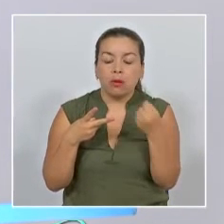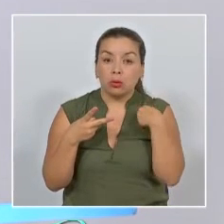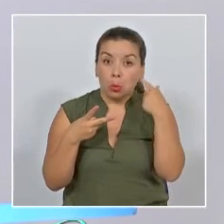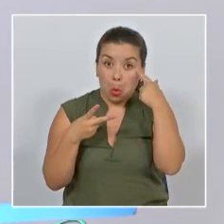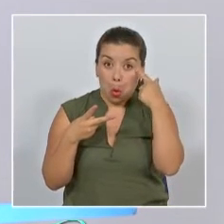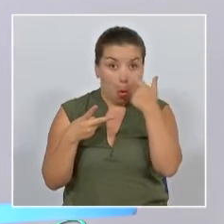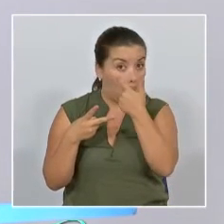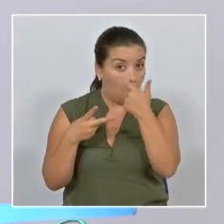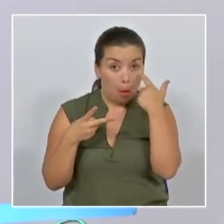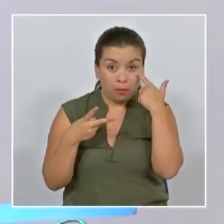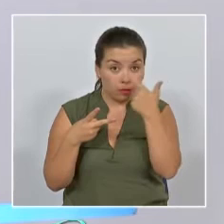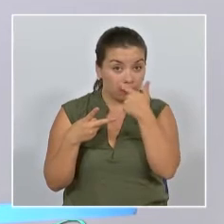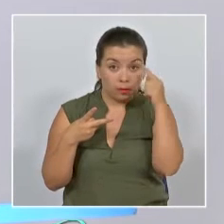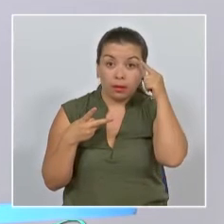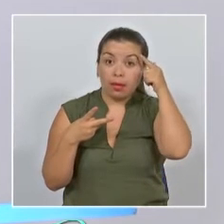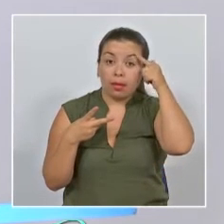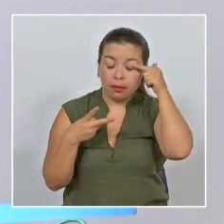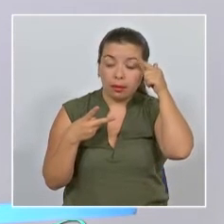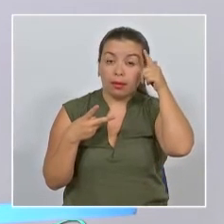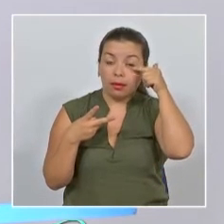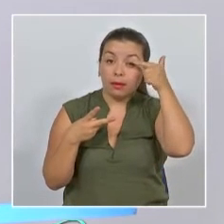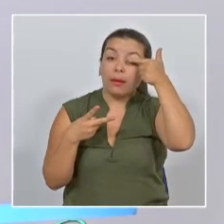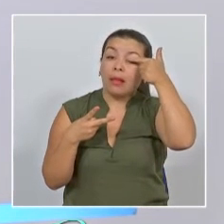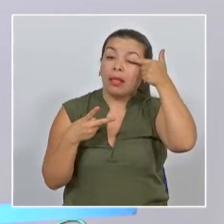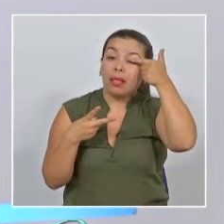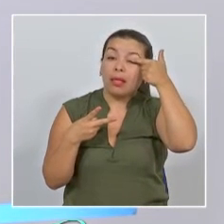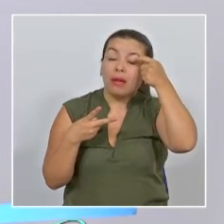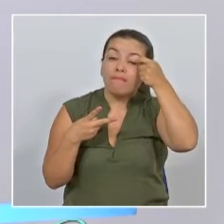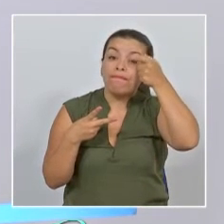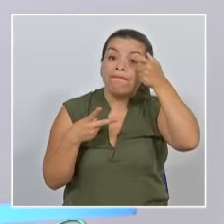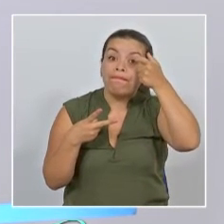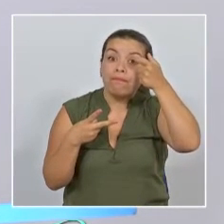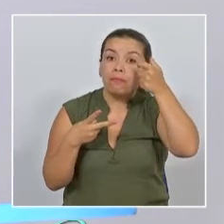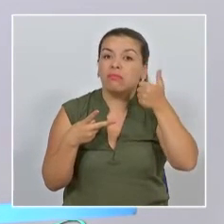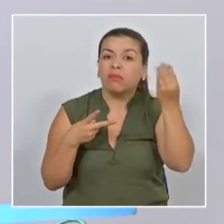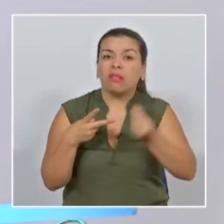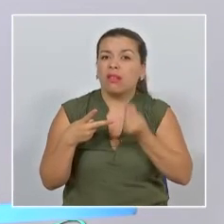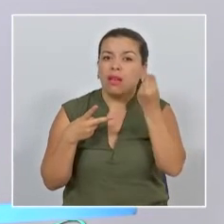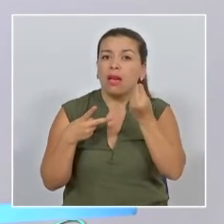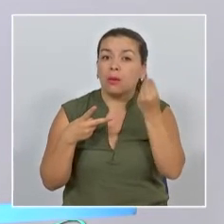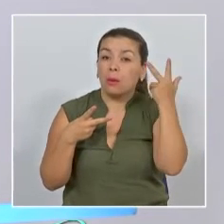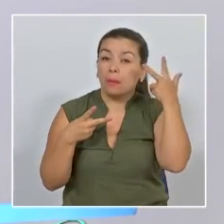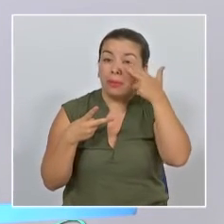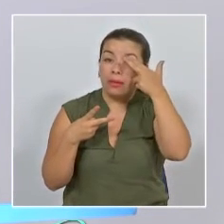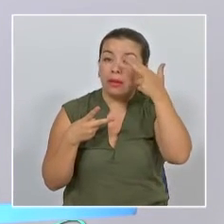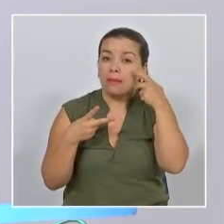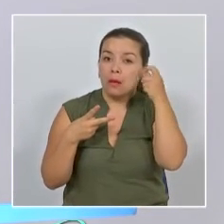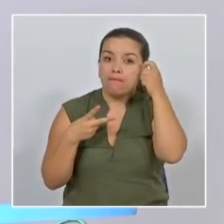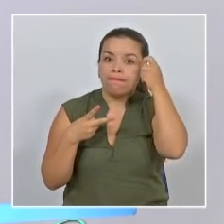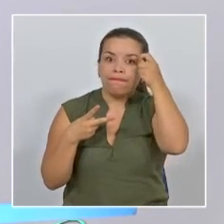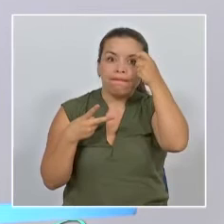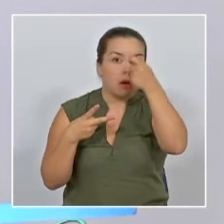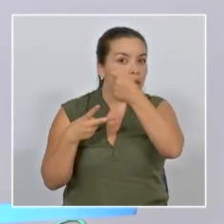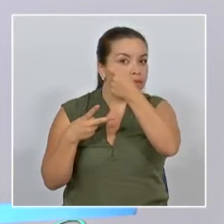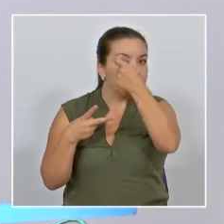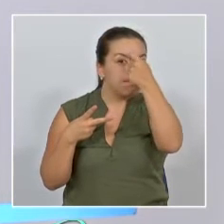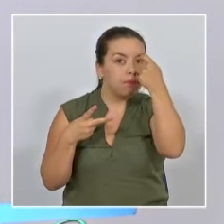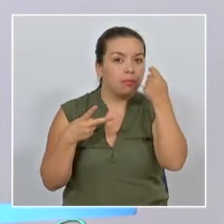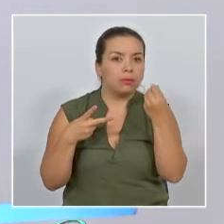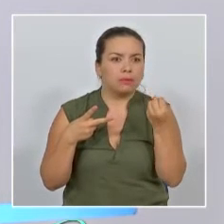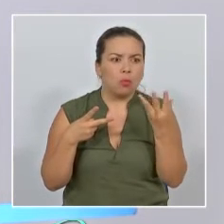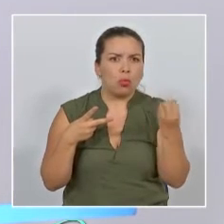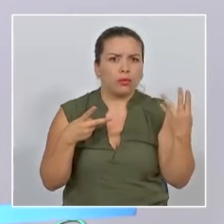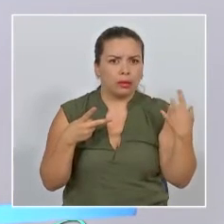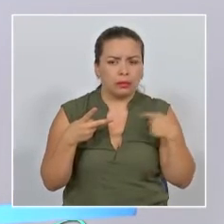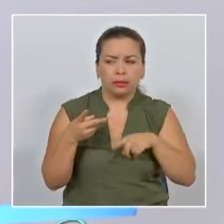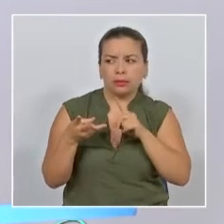ojos, en los párpados. ¿Qué puedo hacer para eso, doctor? Me están saliendo como árticas. Y la